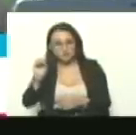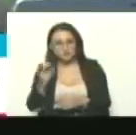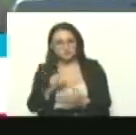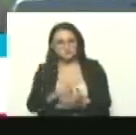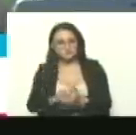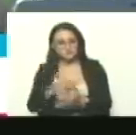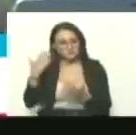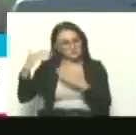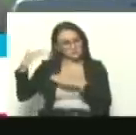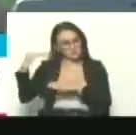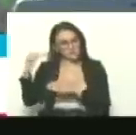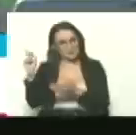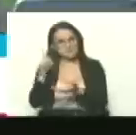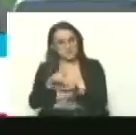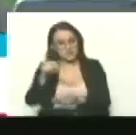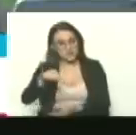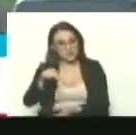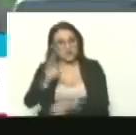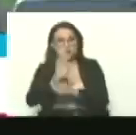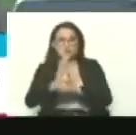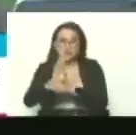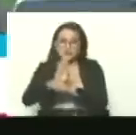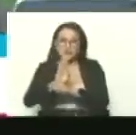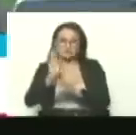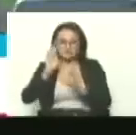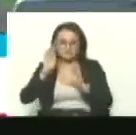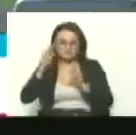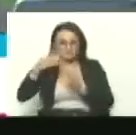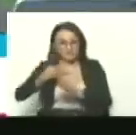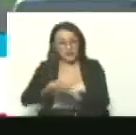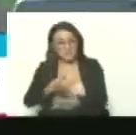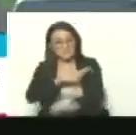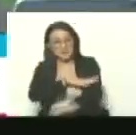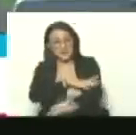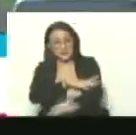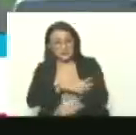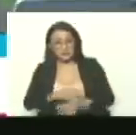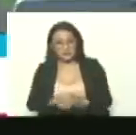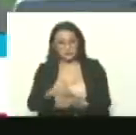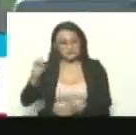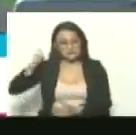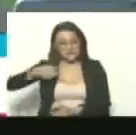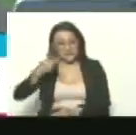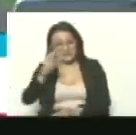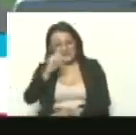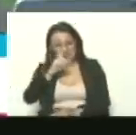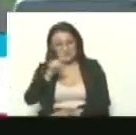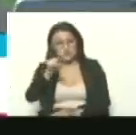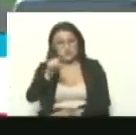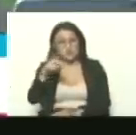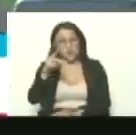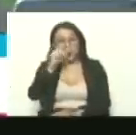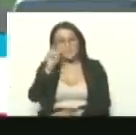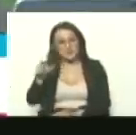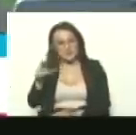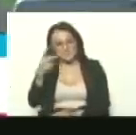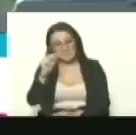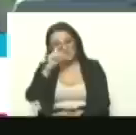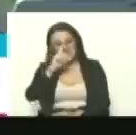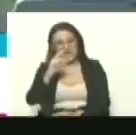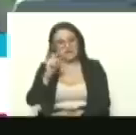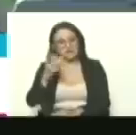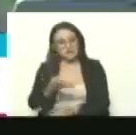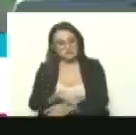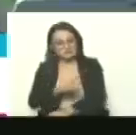programas atrás. Y ustedes se dedican desde hace tiempo, me dice 30 años, tú tienes 20 años en esa